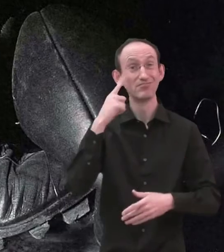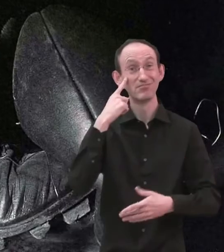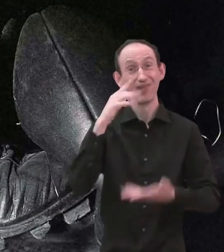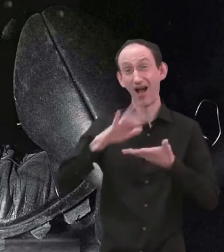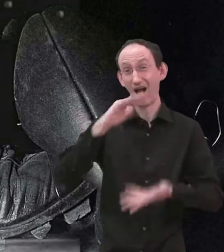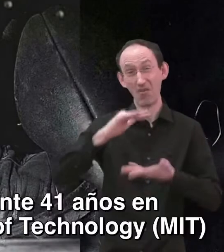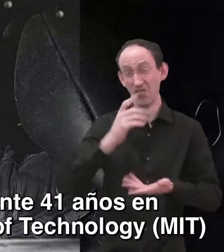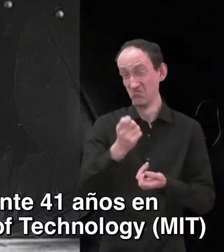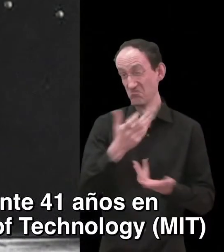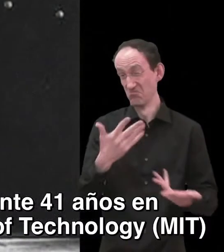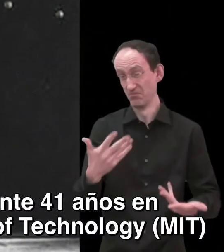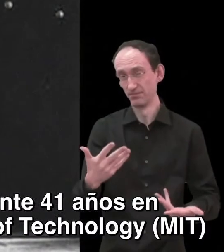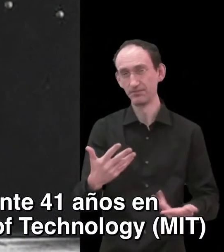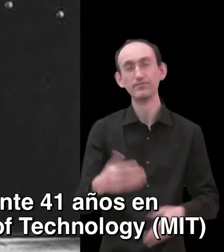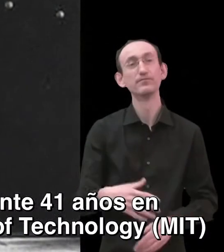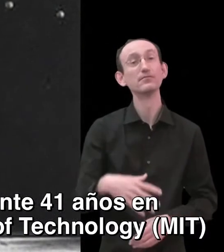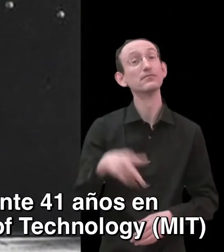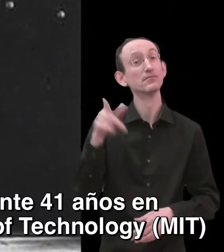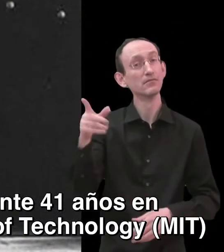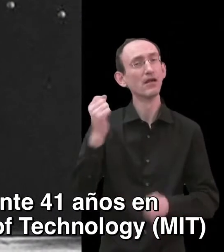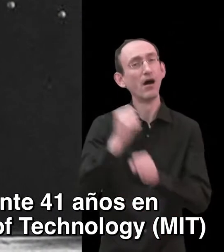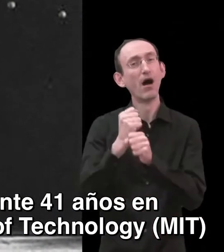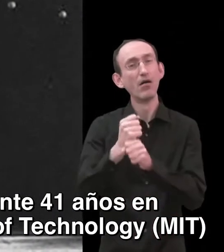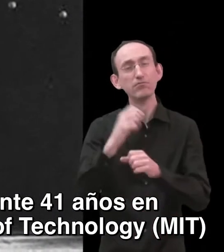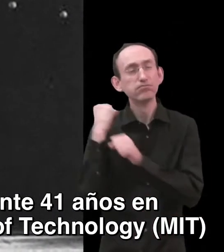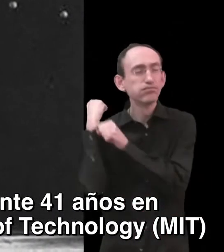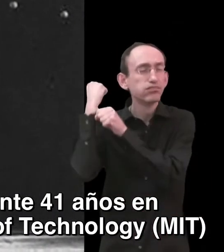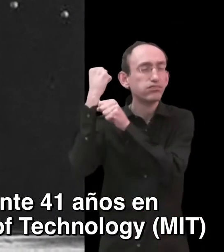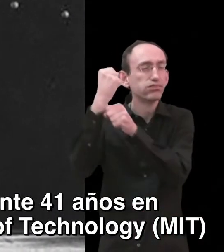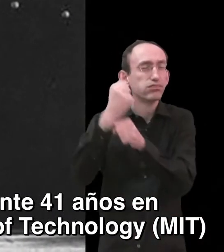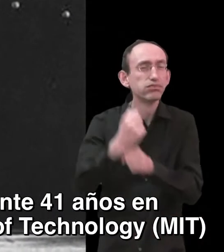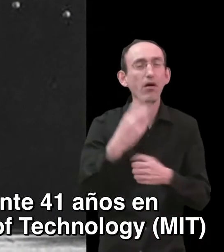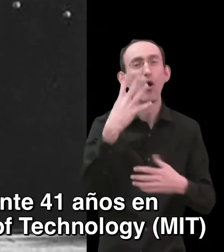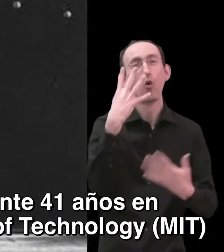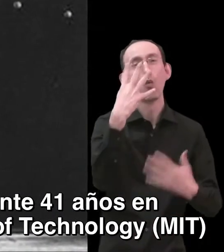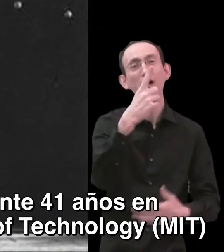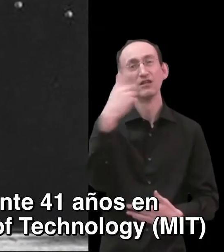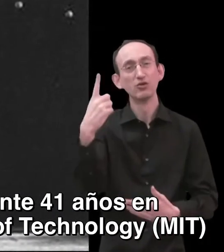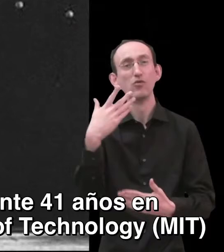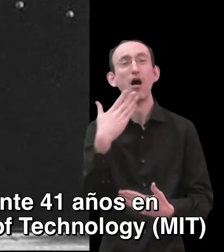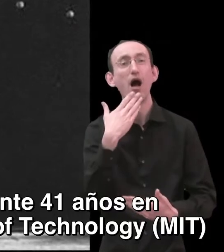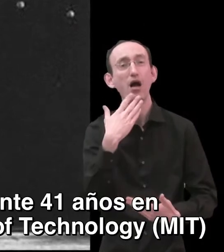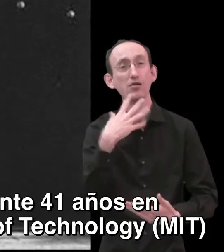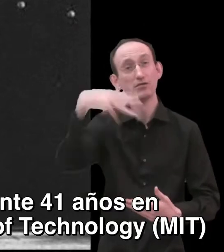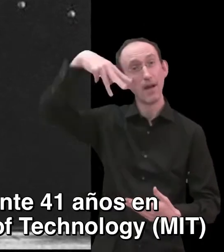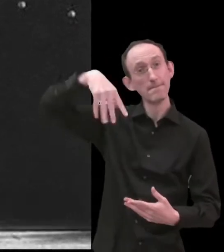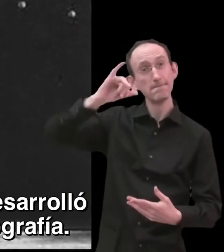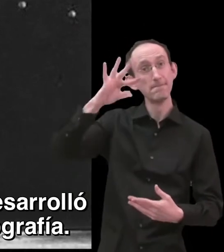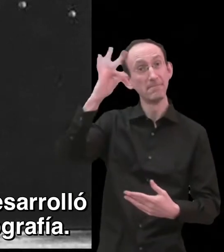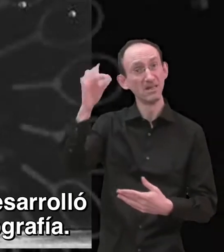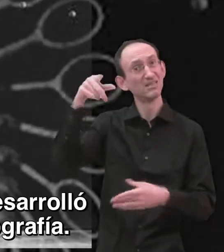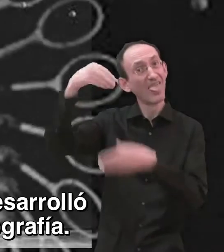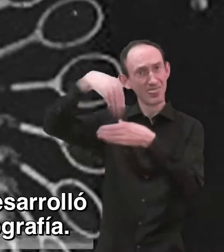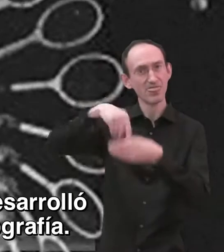visión. Edgerton trabajó durante 41 años en el Massachusetts Institute of Technology y en su